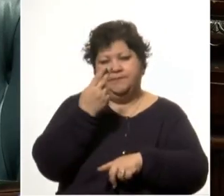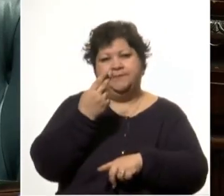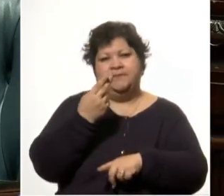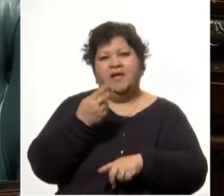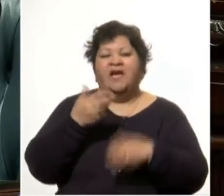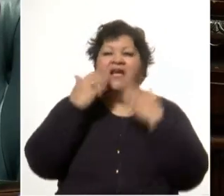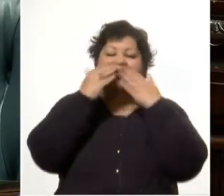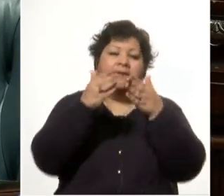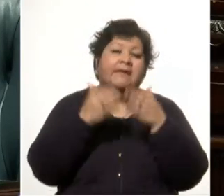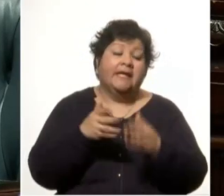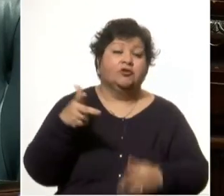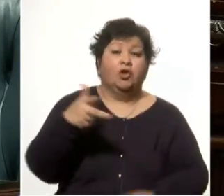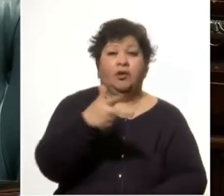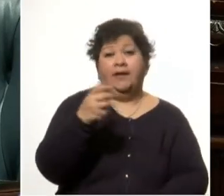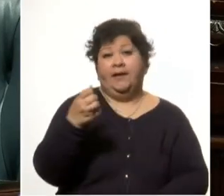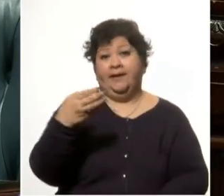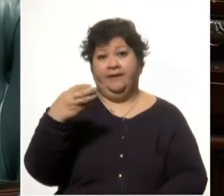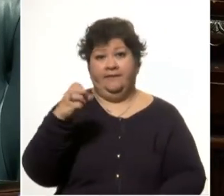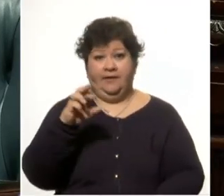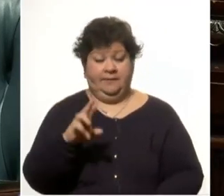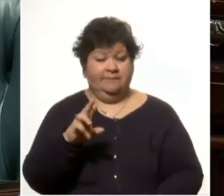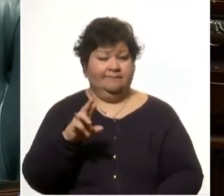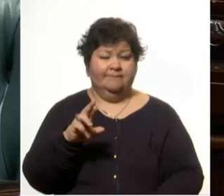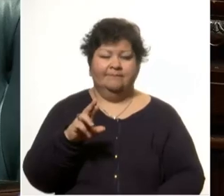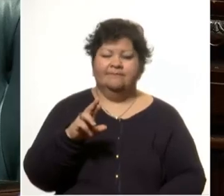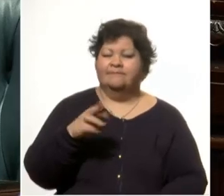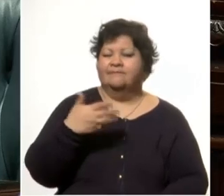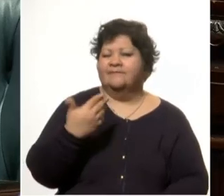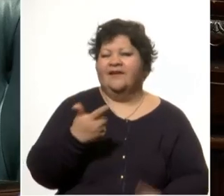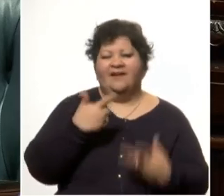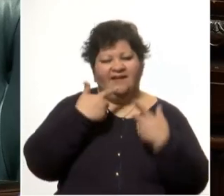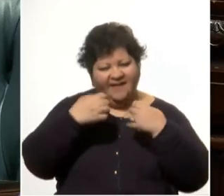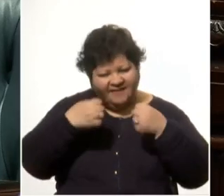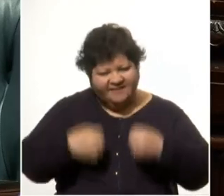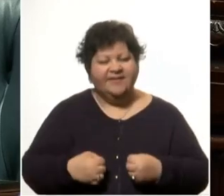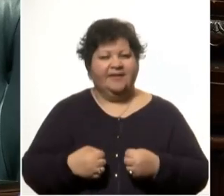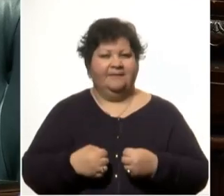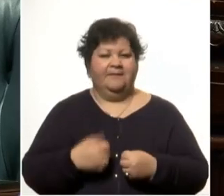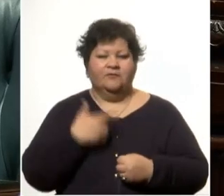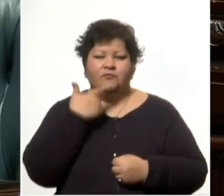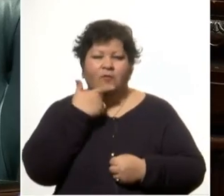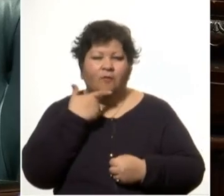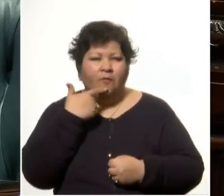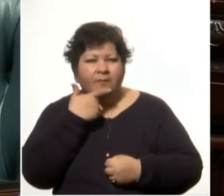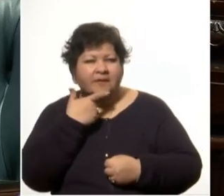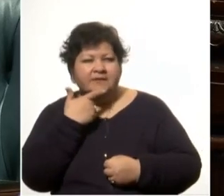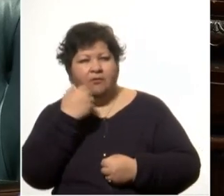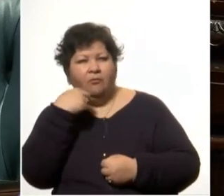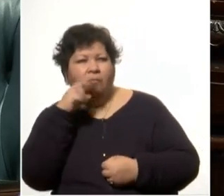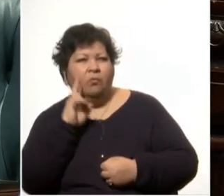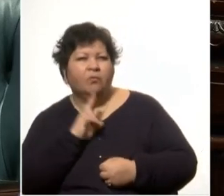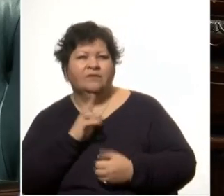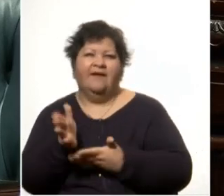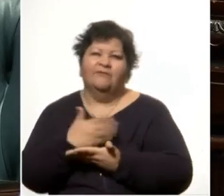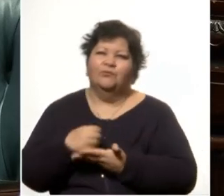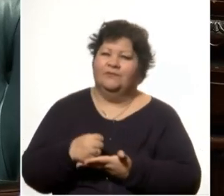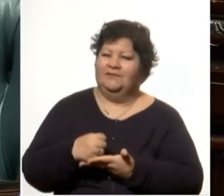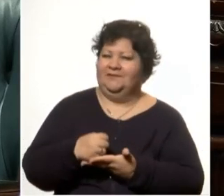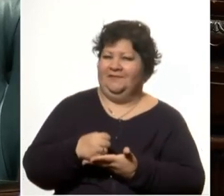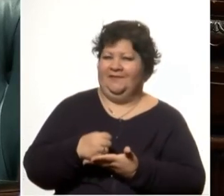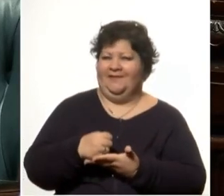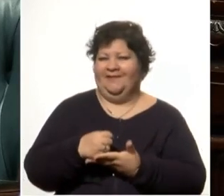Heber no hizo más que reafirmar las sospechas de la existencia de una conducta abusiva con